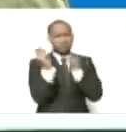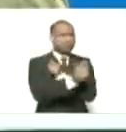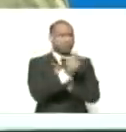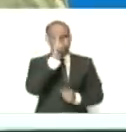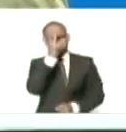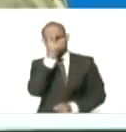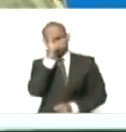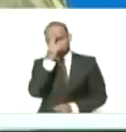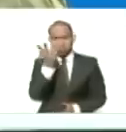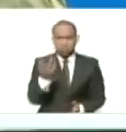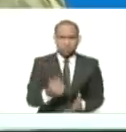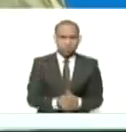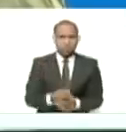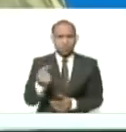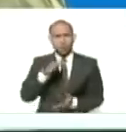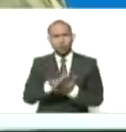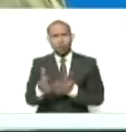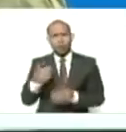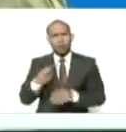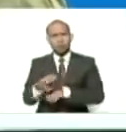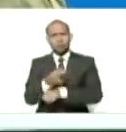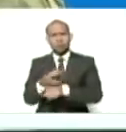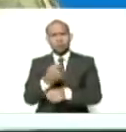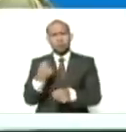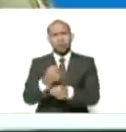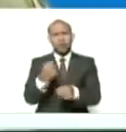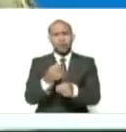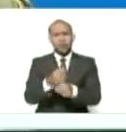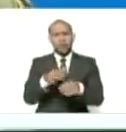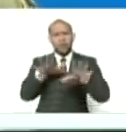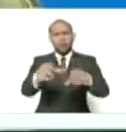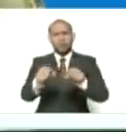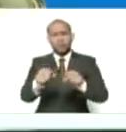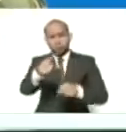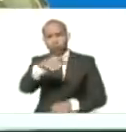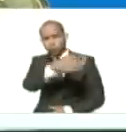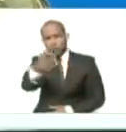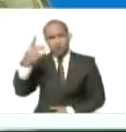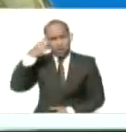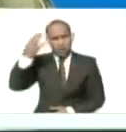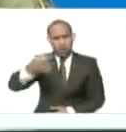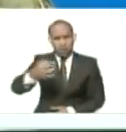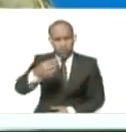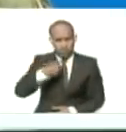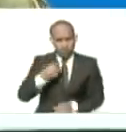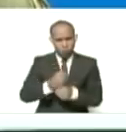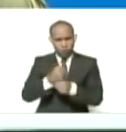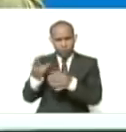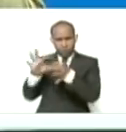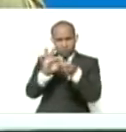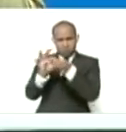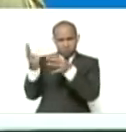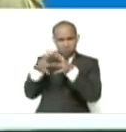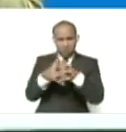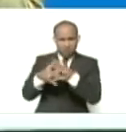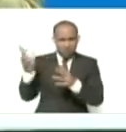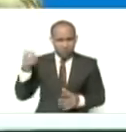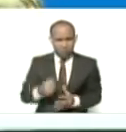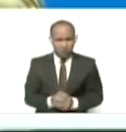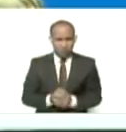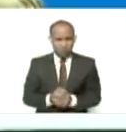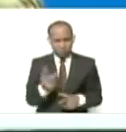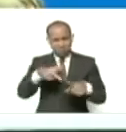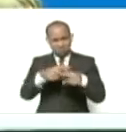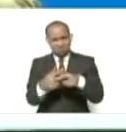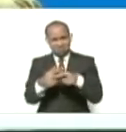para el capital, para los capitalistas, y de gobernar para el imperialismo. ¿Ustedes creen eso? ¿Se puede creer que Maduro sea un instrumento